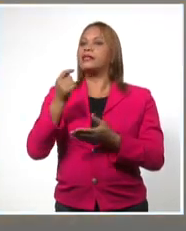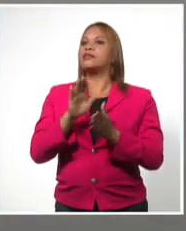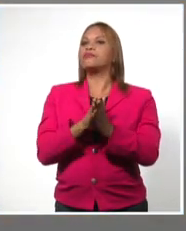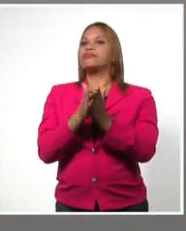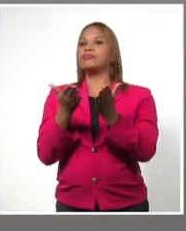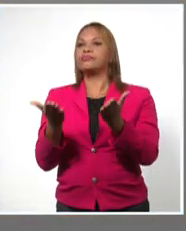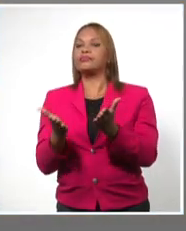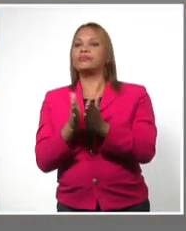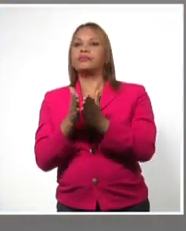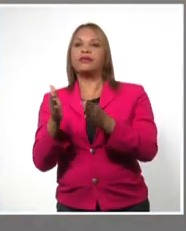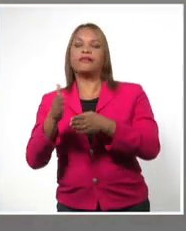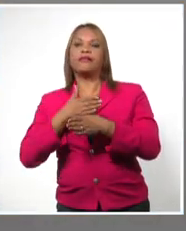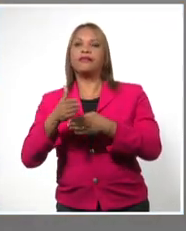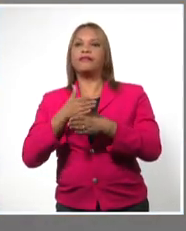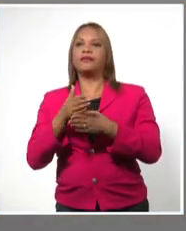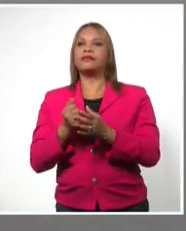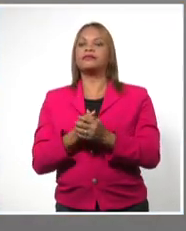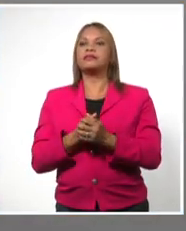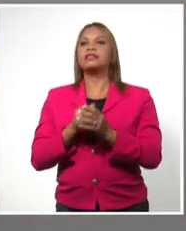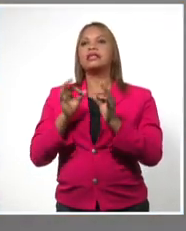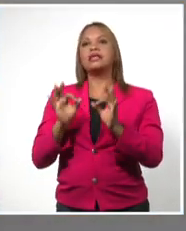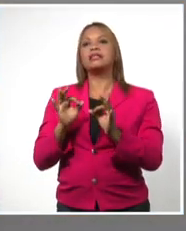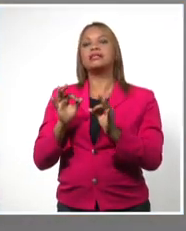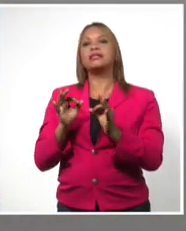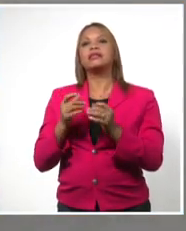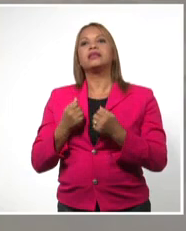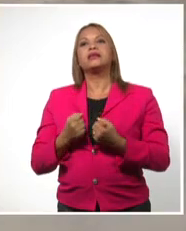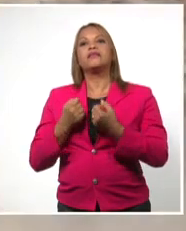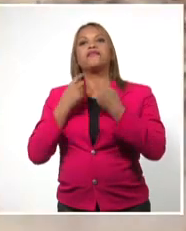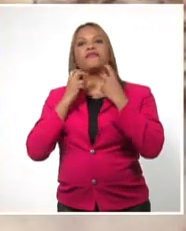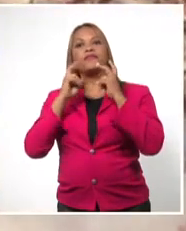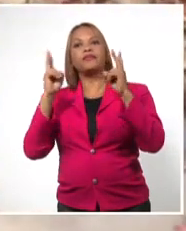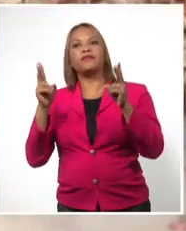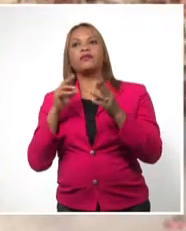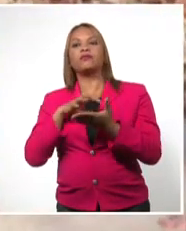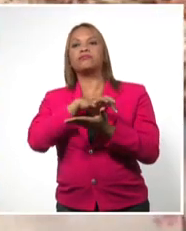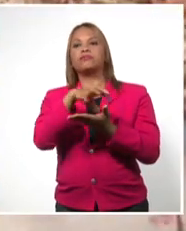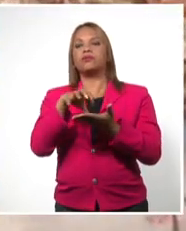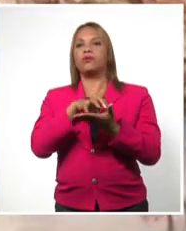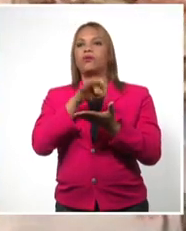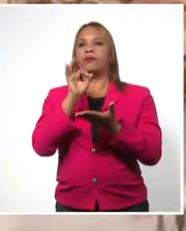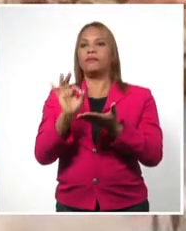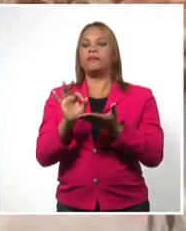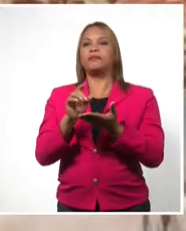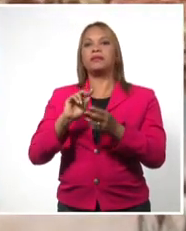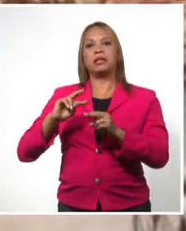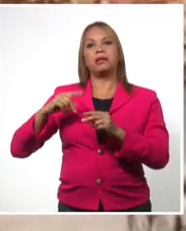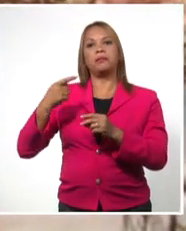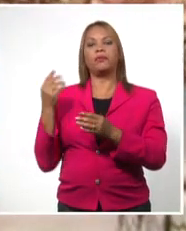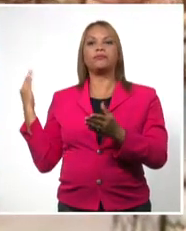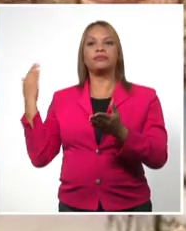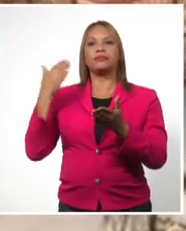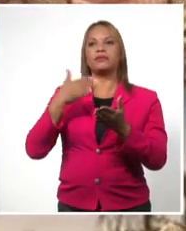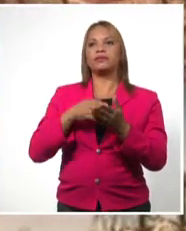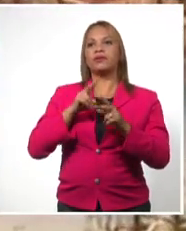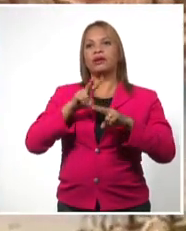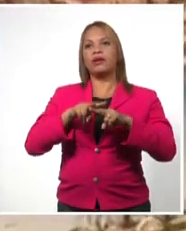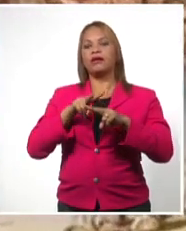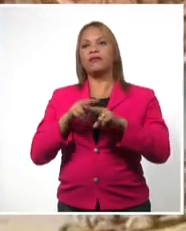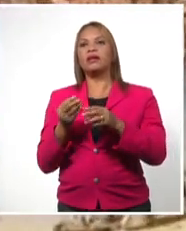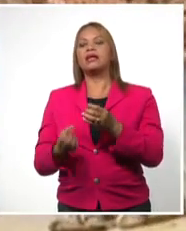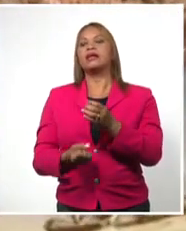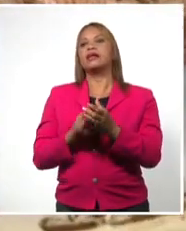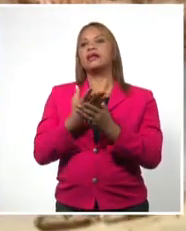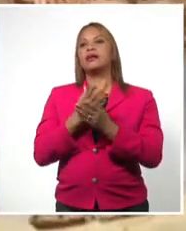y belgas. Así pudo sobrevivir en el país galo. Una vez de vuelta en La Habana, fundó periódicos como La Igualdad y